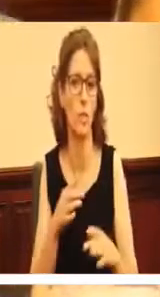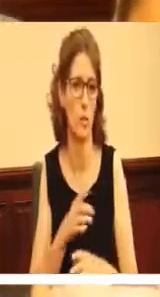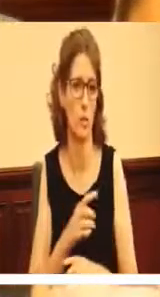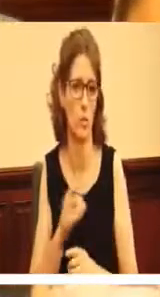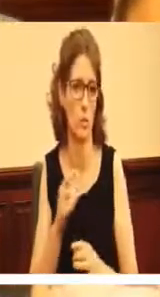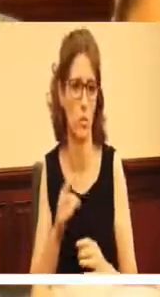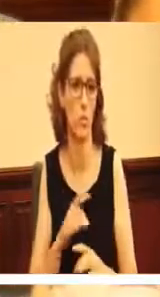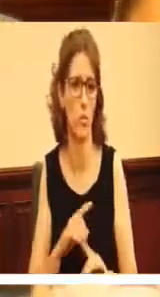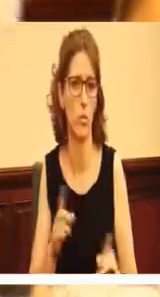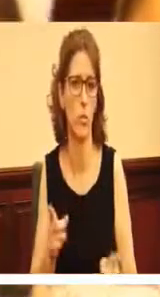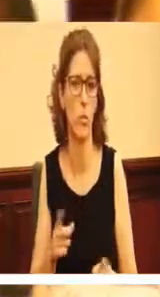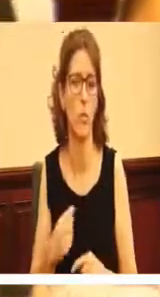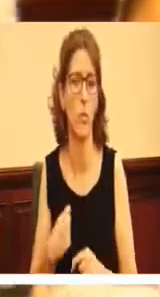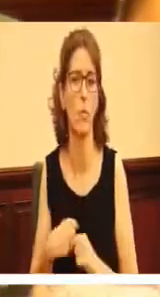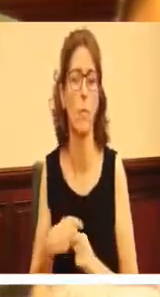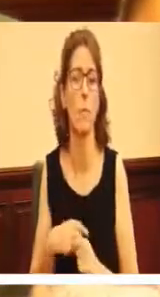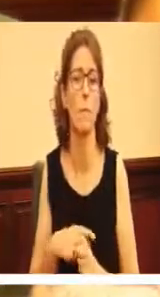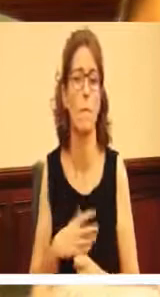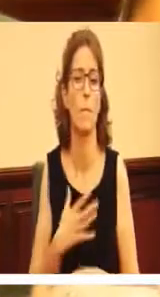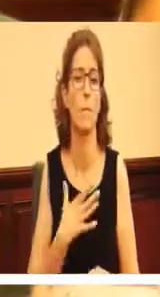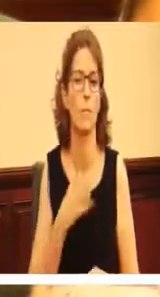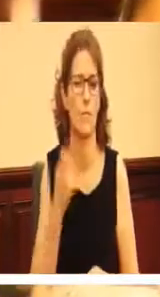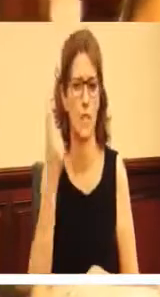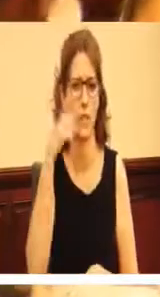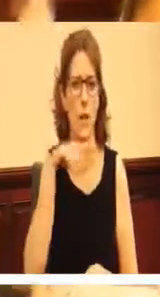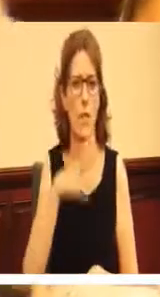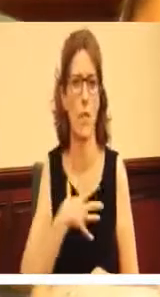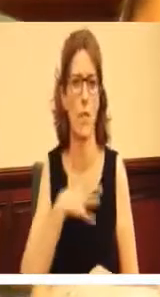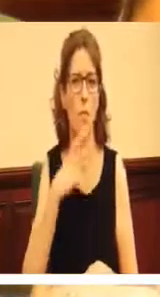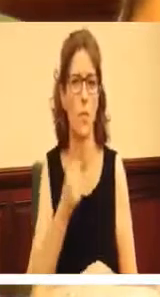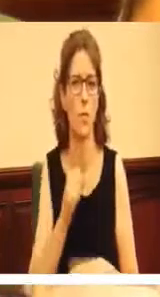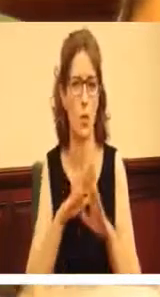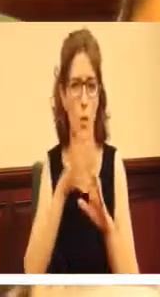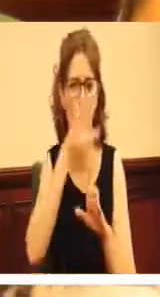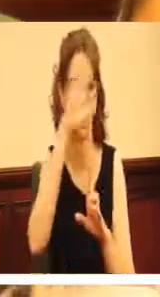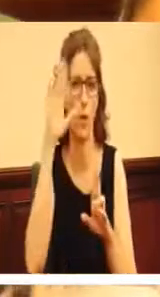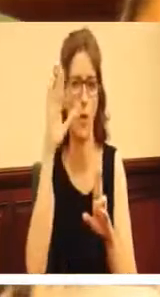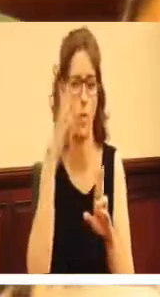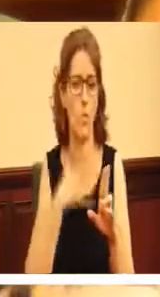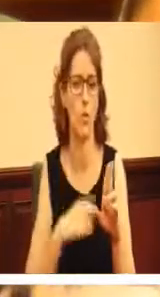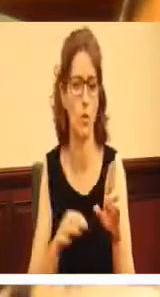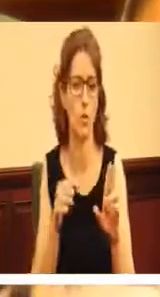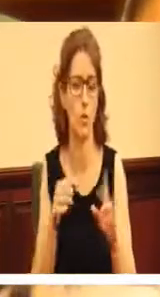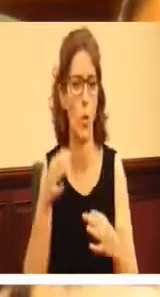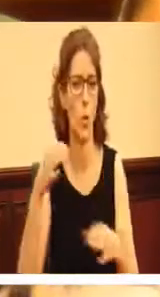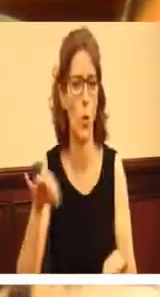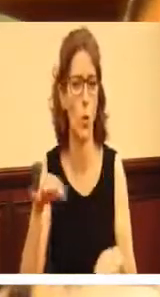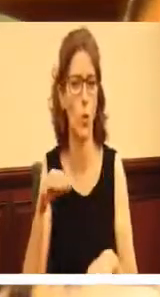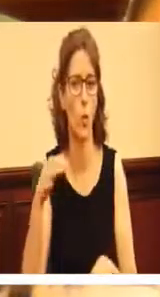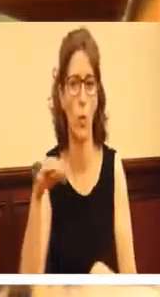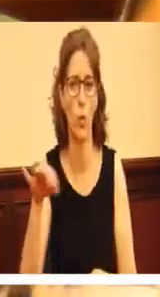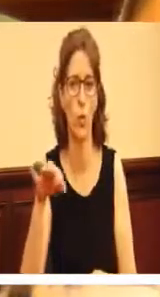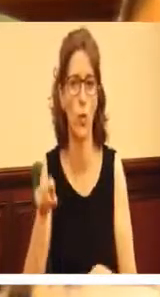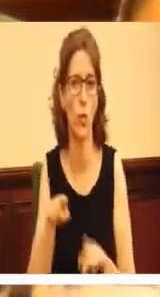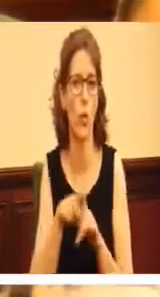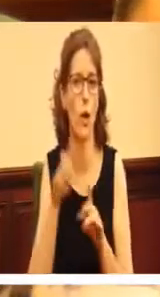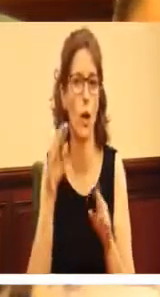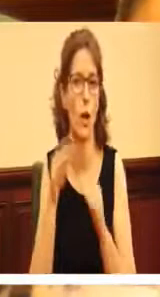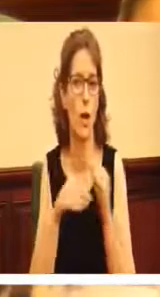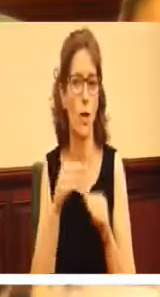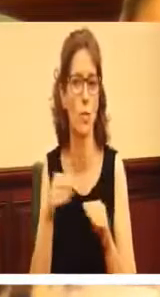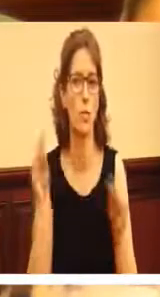saben ustedes que Móstoles ha sido el único municipio de toda la Comunidad de Madrid que ha impartido